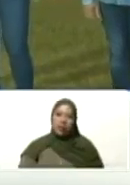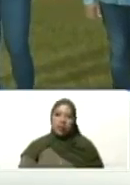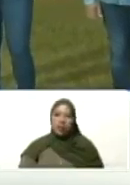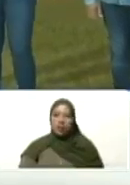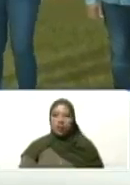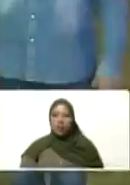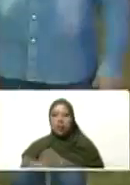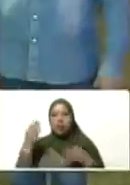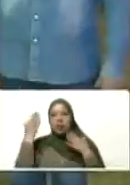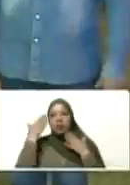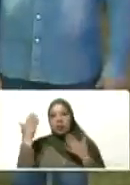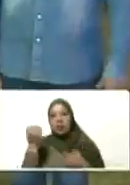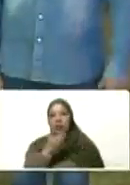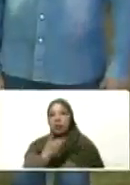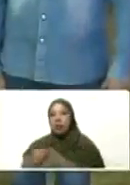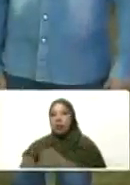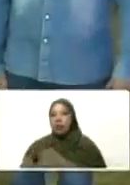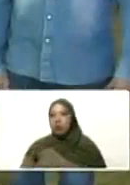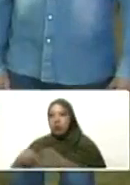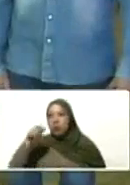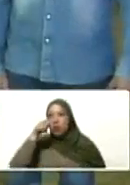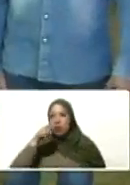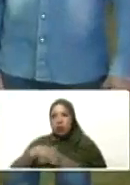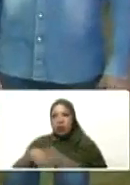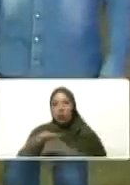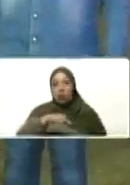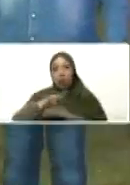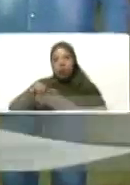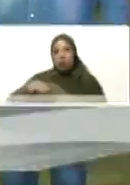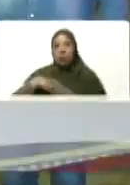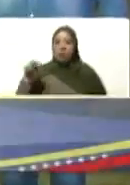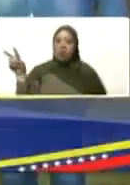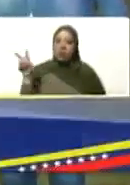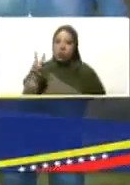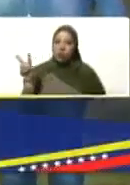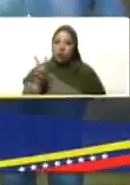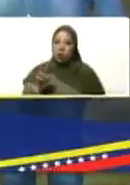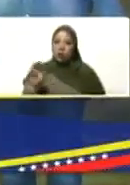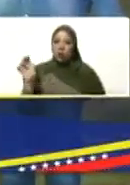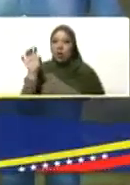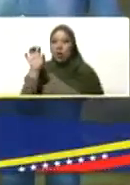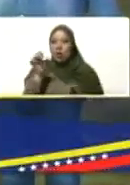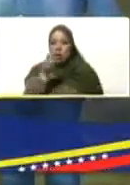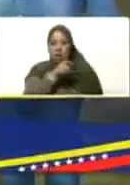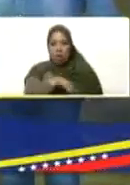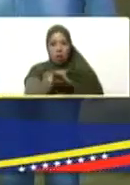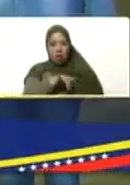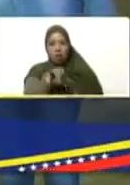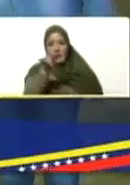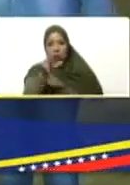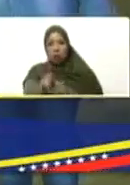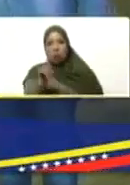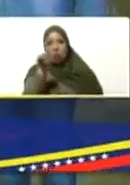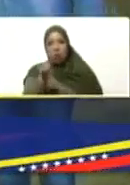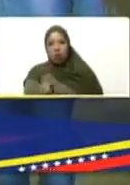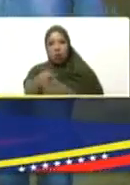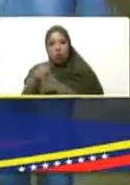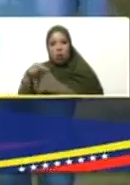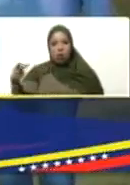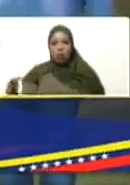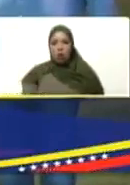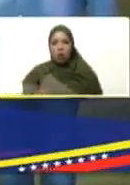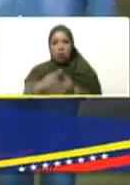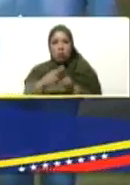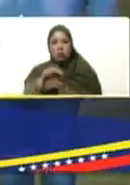Saludos, presidente, y a todo el pueblo de nuestro país Venezuela, en especial a nuestra primera combatiente que también hoy se encuentra con